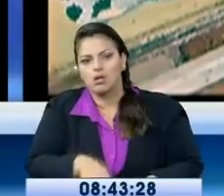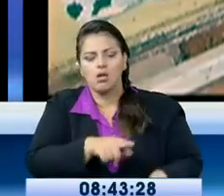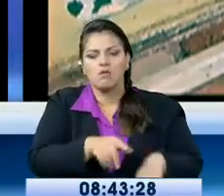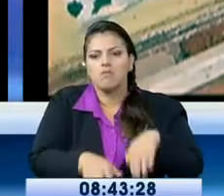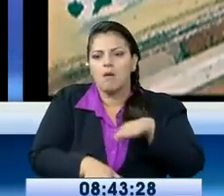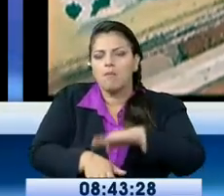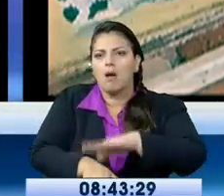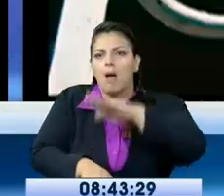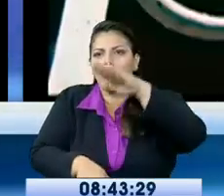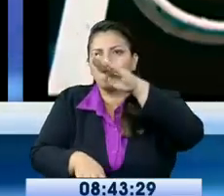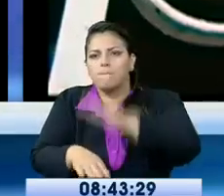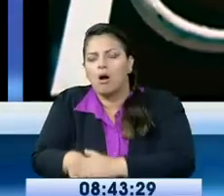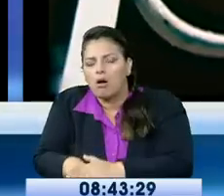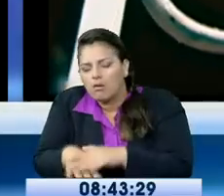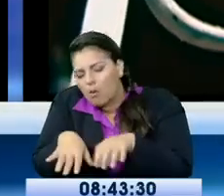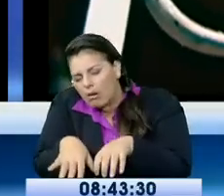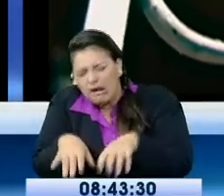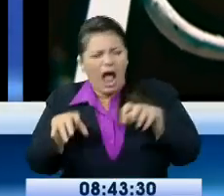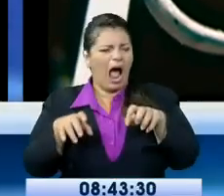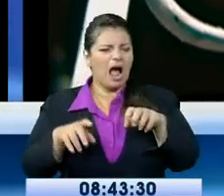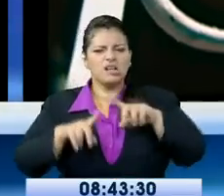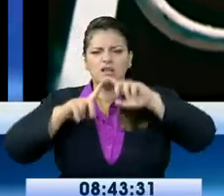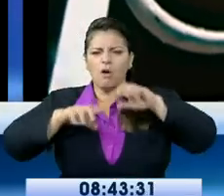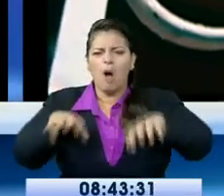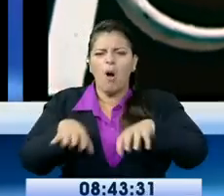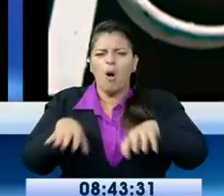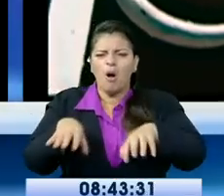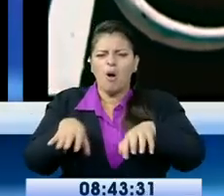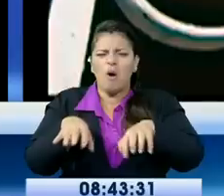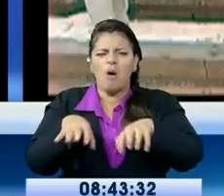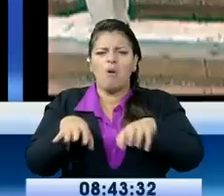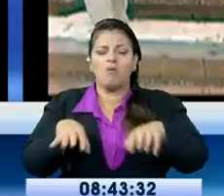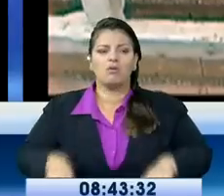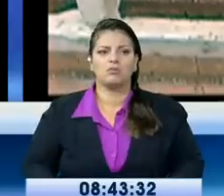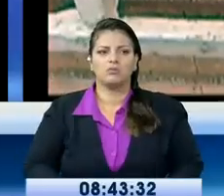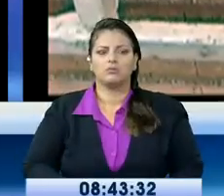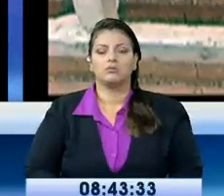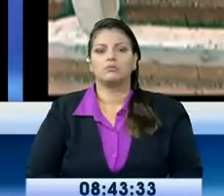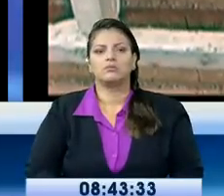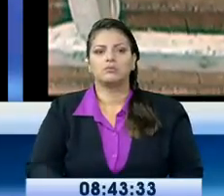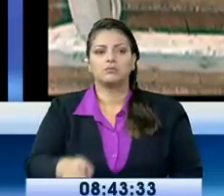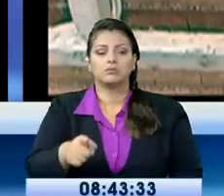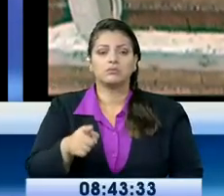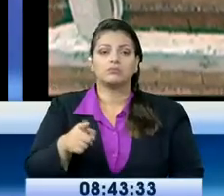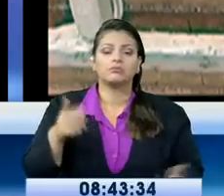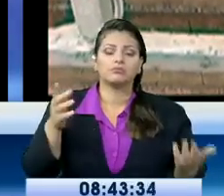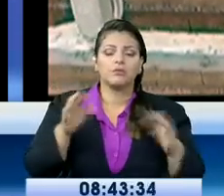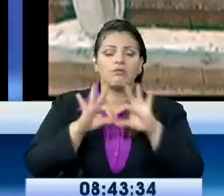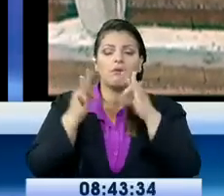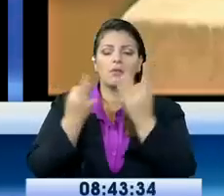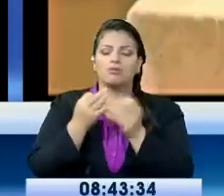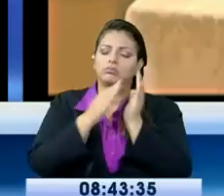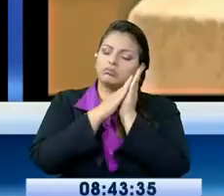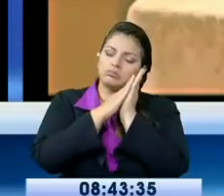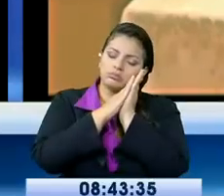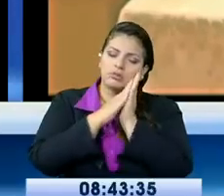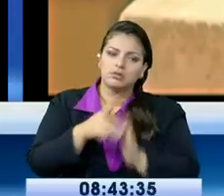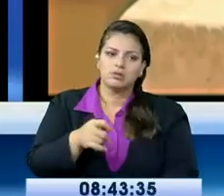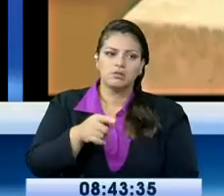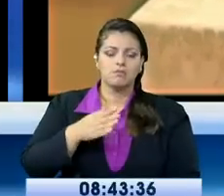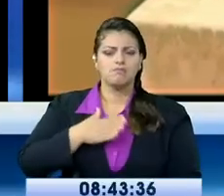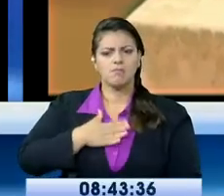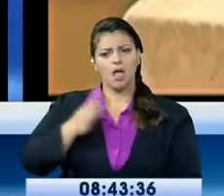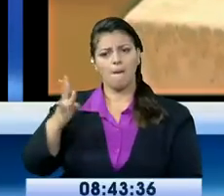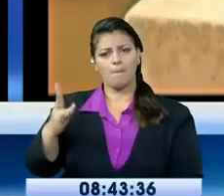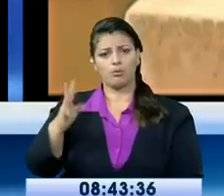grita a la perra, no pensando que ellos ya estaban aquí dentro de mi domicilio, y ellos se asustan. pensando que ella se dio cuenta que ellos estaban acá dentro del